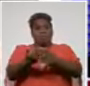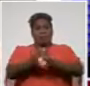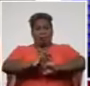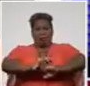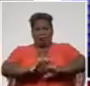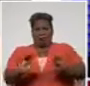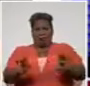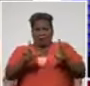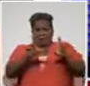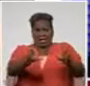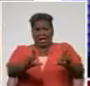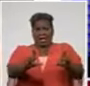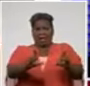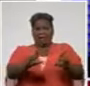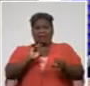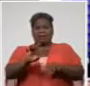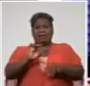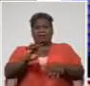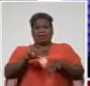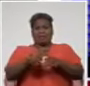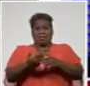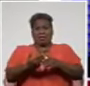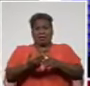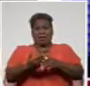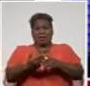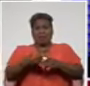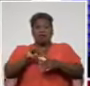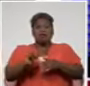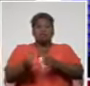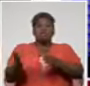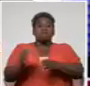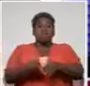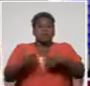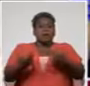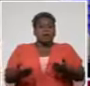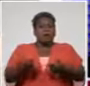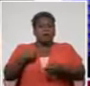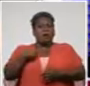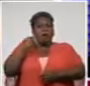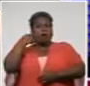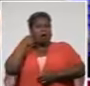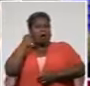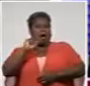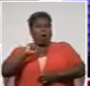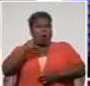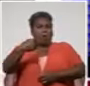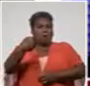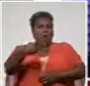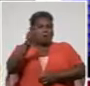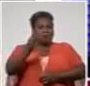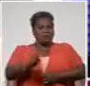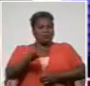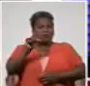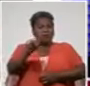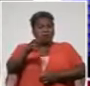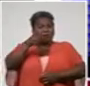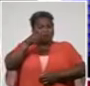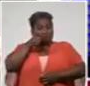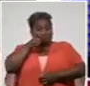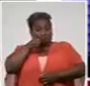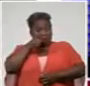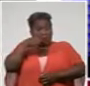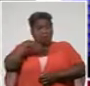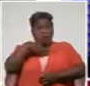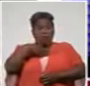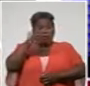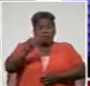surgió de las primeras opiniones que escuchamos después que el gobernador la planteó. Es decir, en esa vigilancia permanente que hemos tenido de lo que la gente opina,